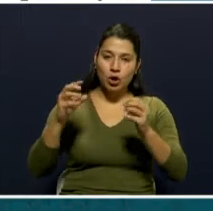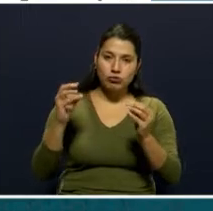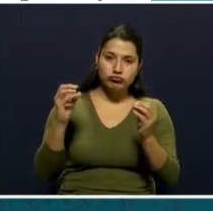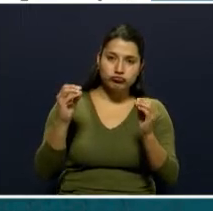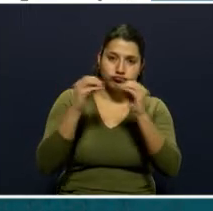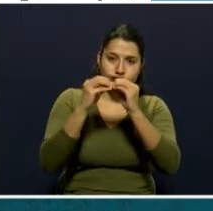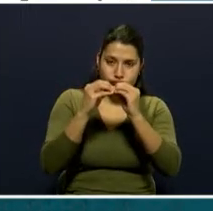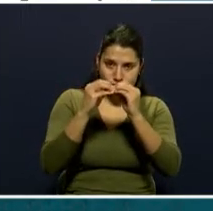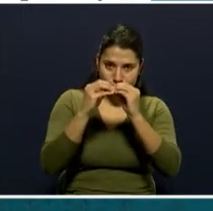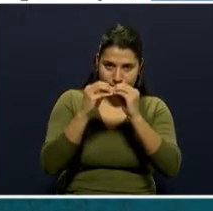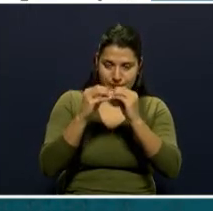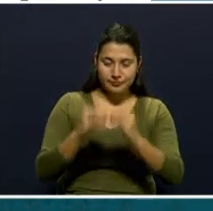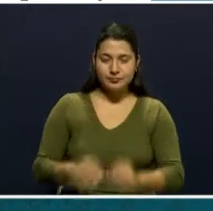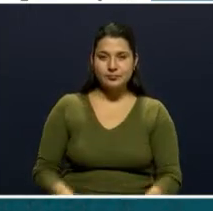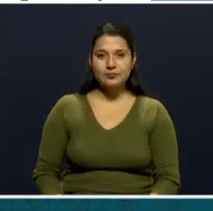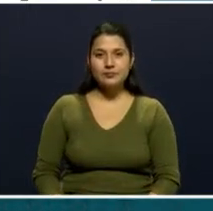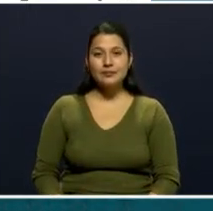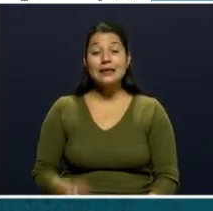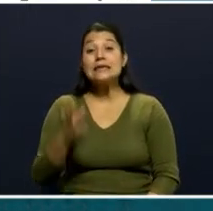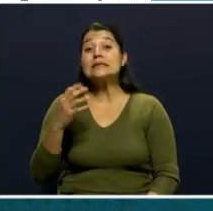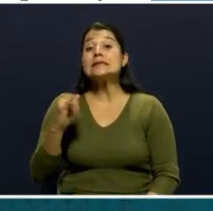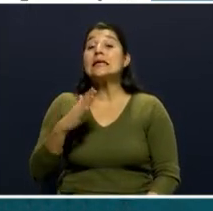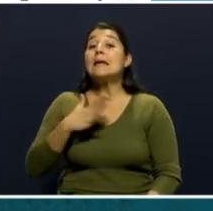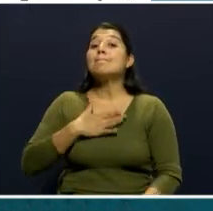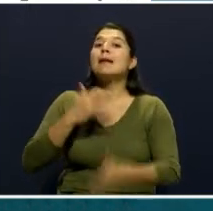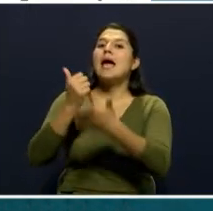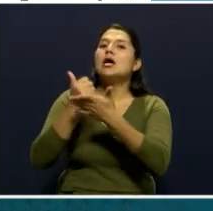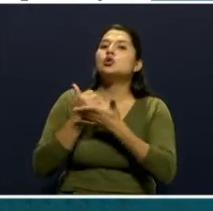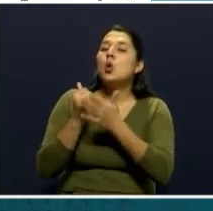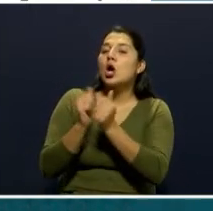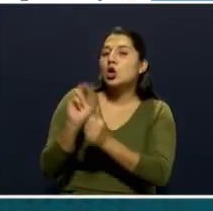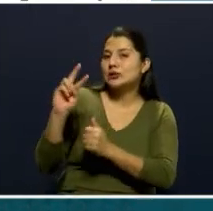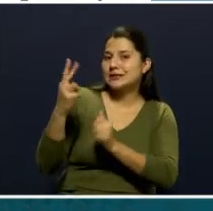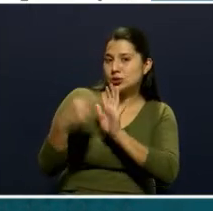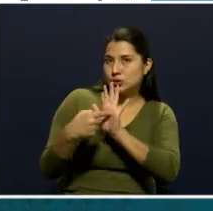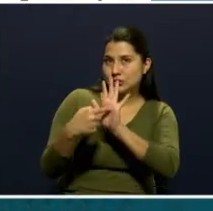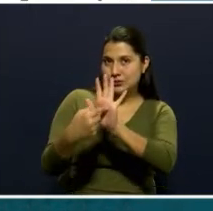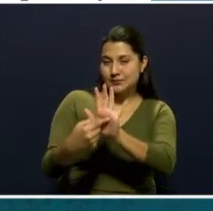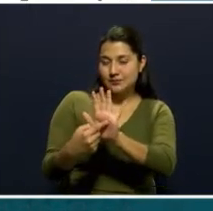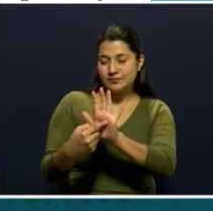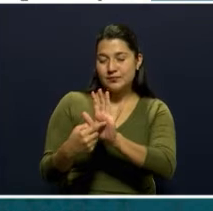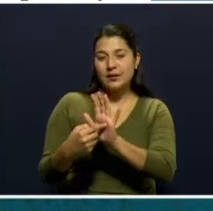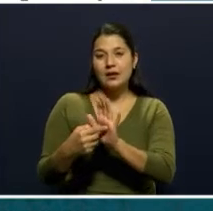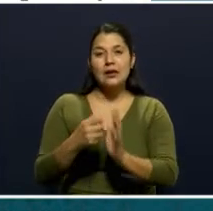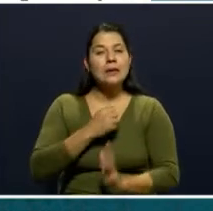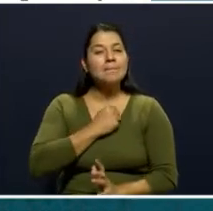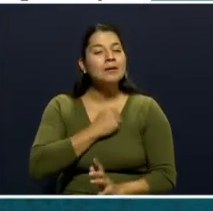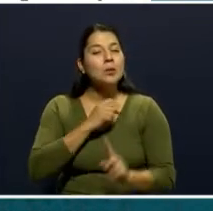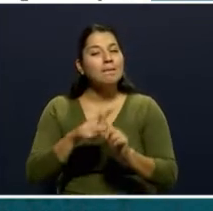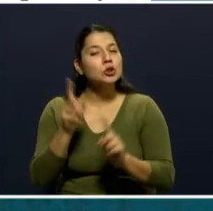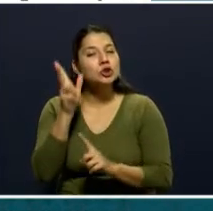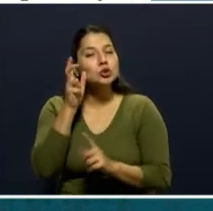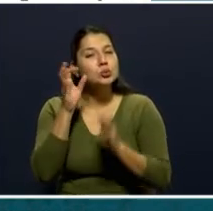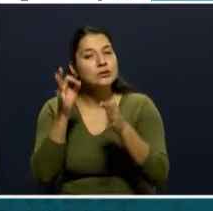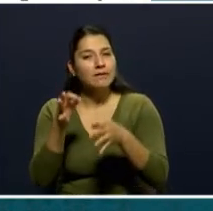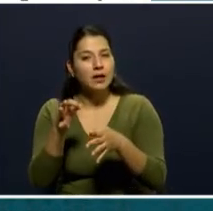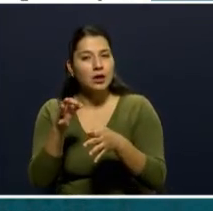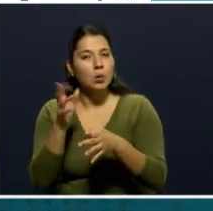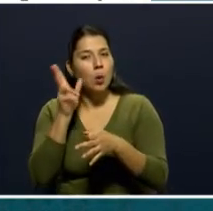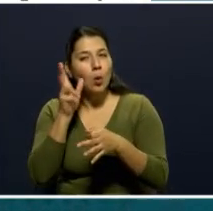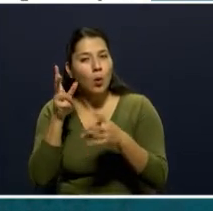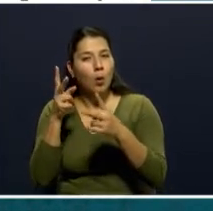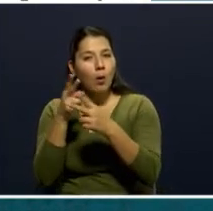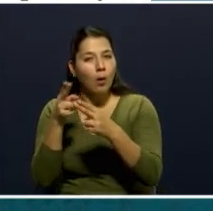Ok, entonces, si vemos estas dos proteínas en función de las células de nuestro cuerpo, y ahí